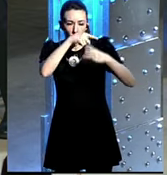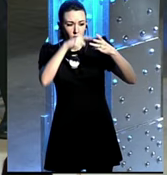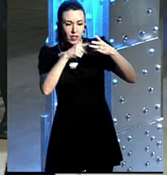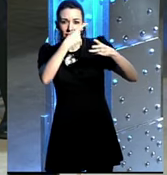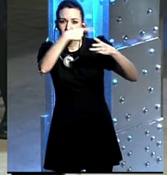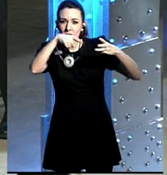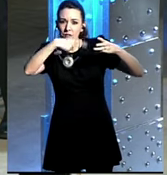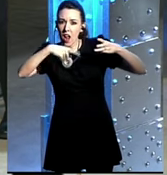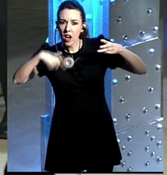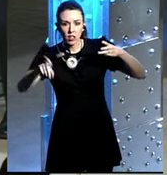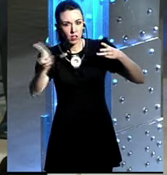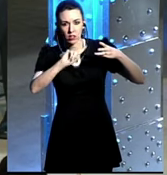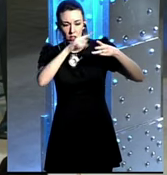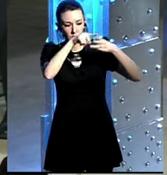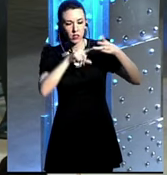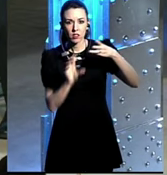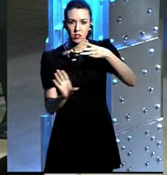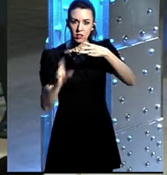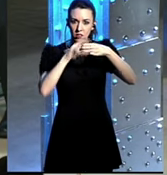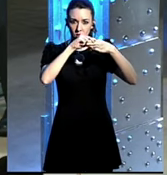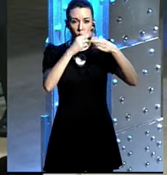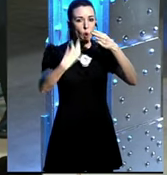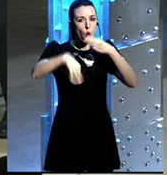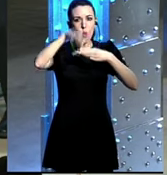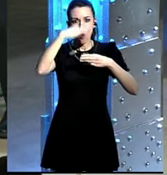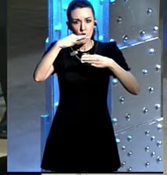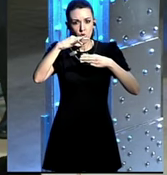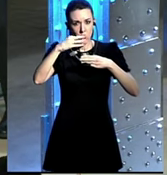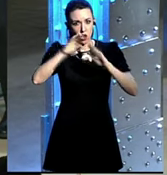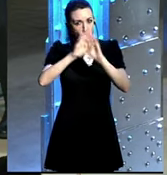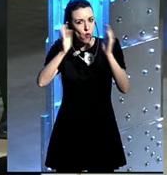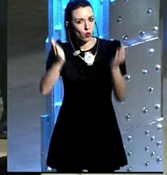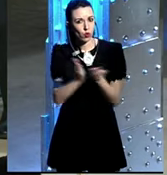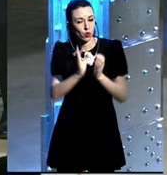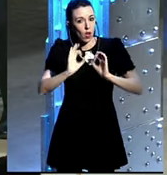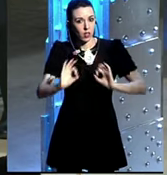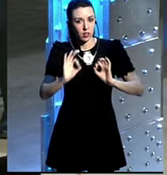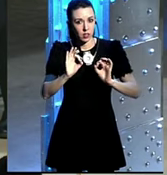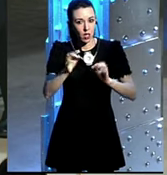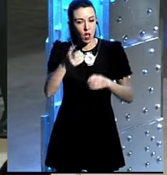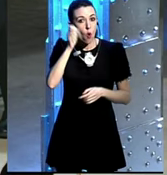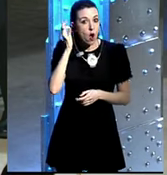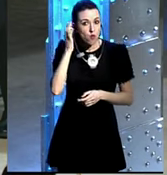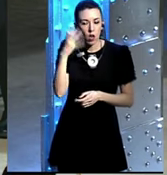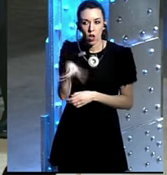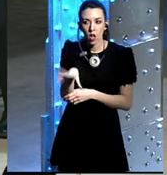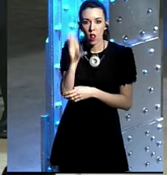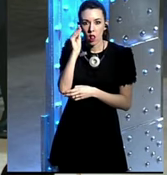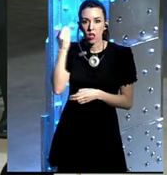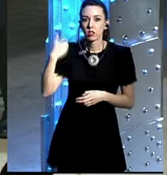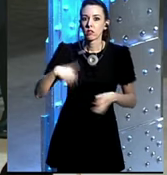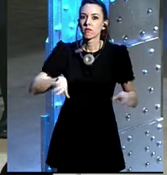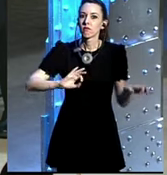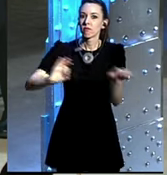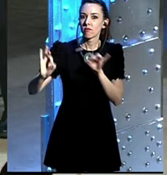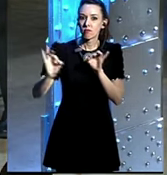cosas distintas, sino que son tres partes de una forma única de estar presente en el mundo. Y cuando comprendieron todo eso, estuvieran listas